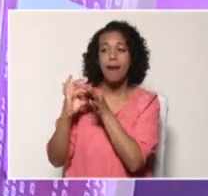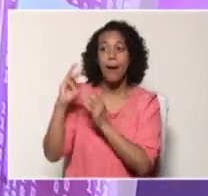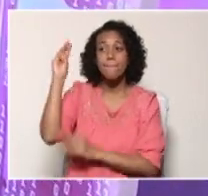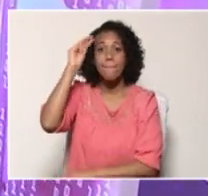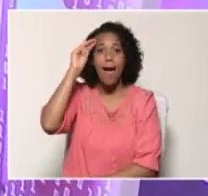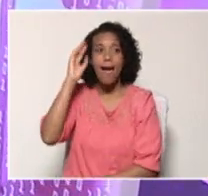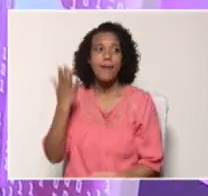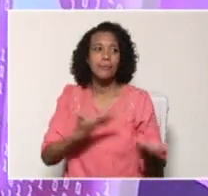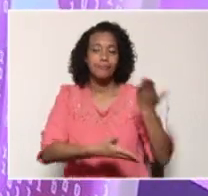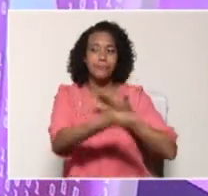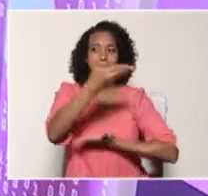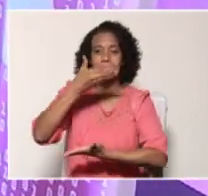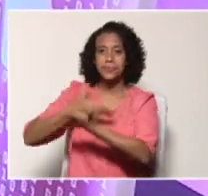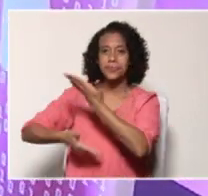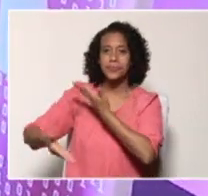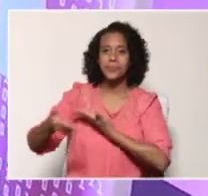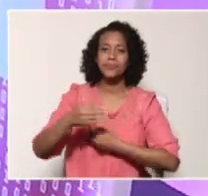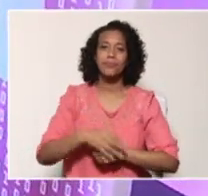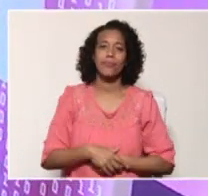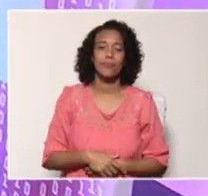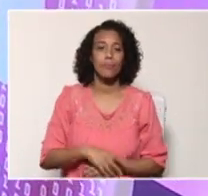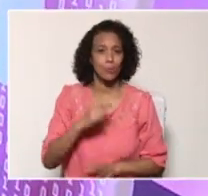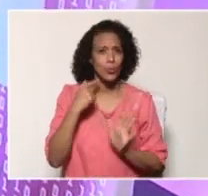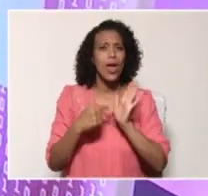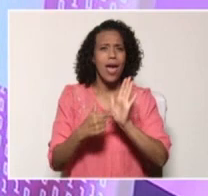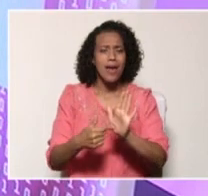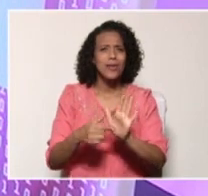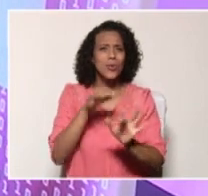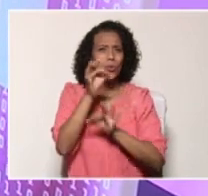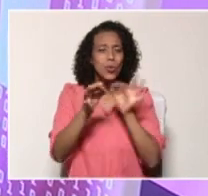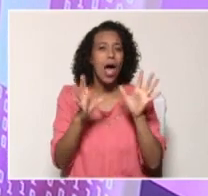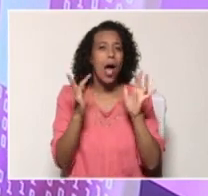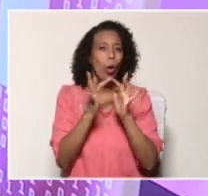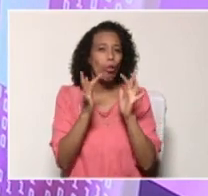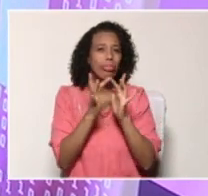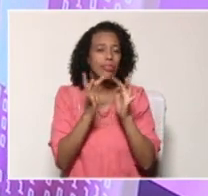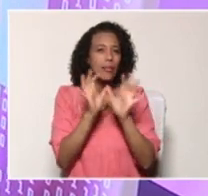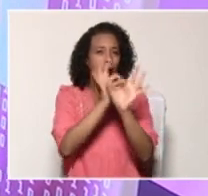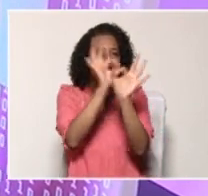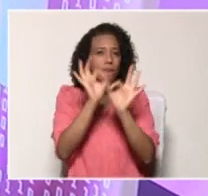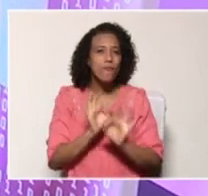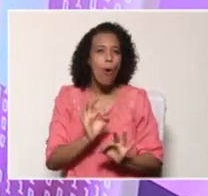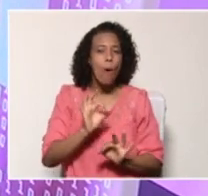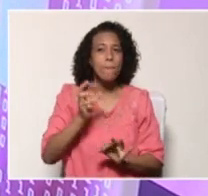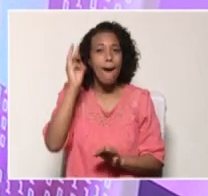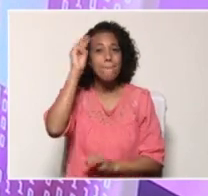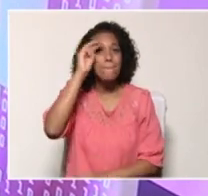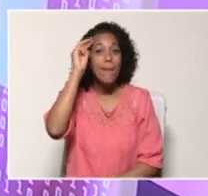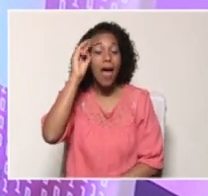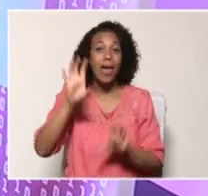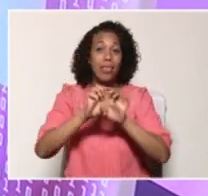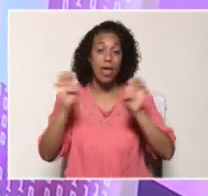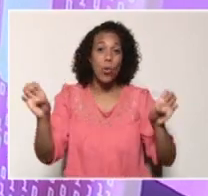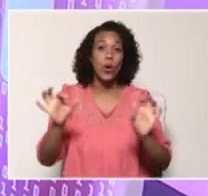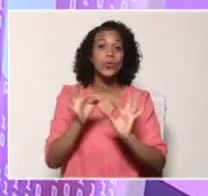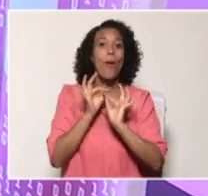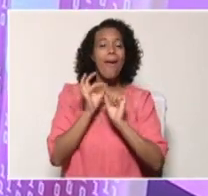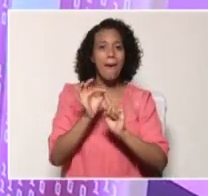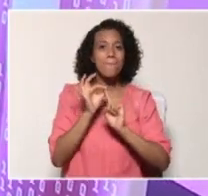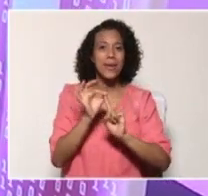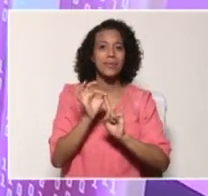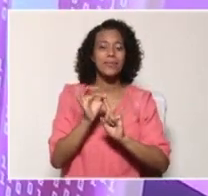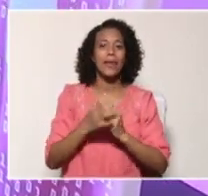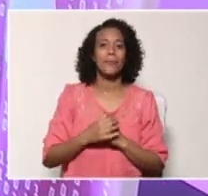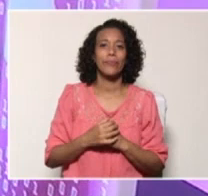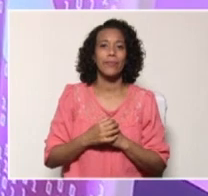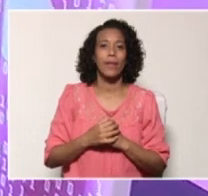docentes, educadores y educadoras. Por eso, quiero hablar de la conexión que caracteriza a los docentes de la modalidad de educación